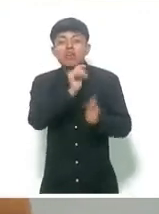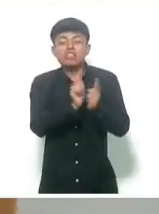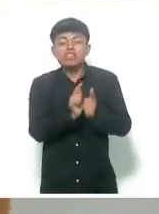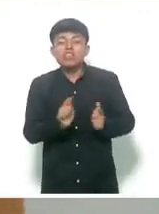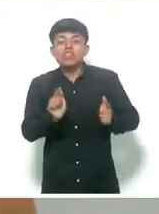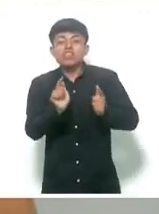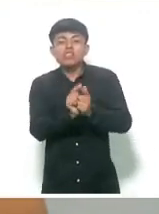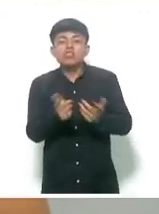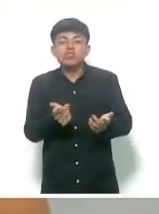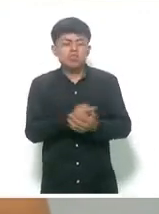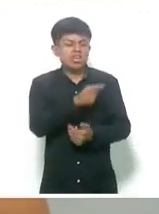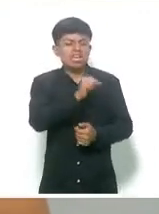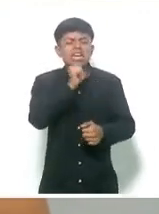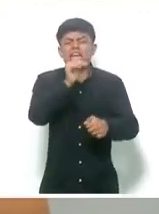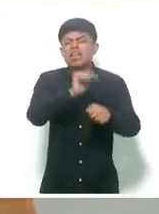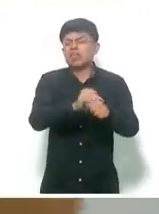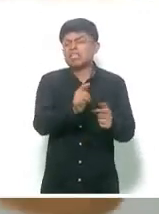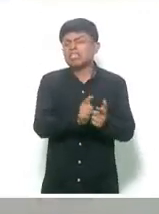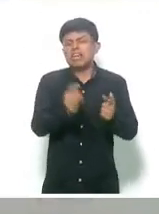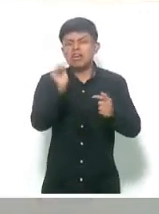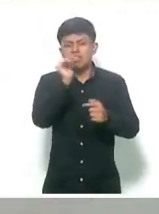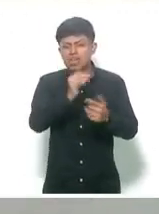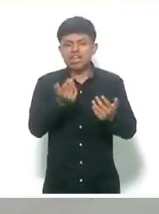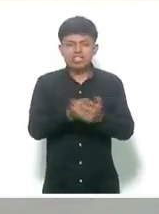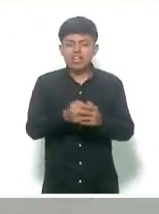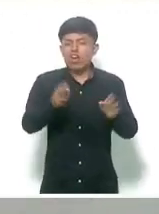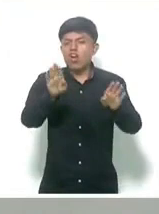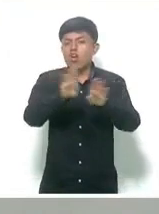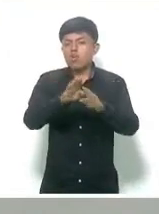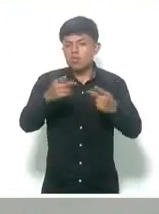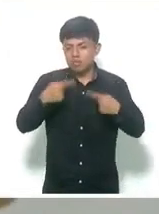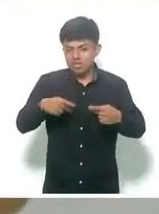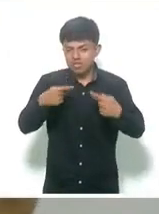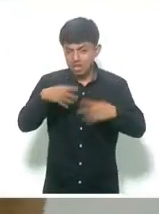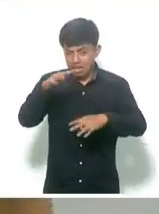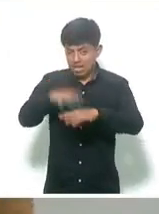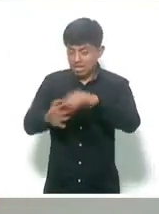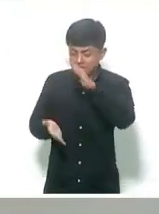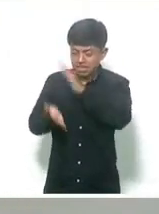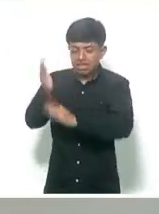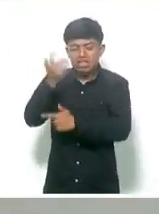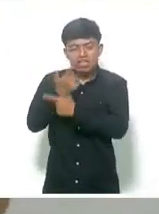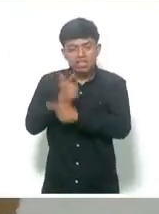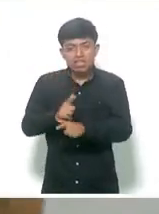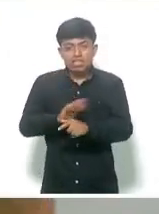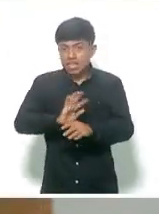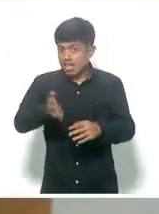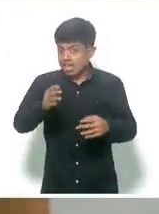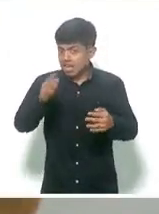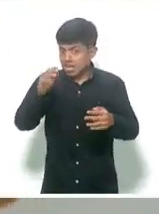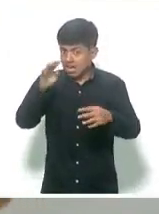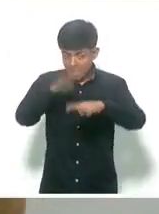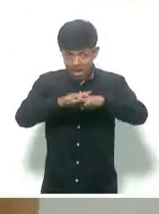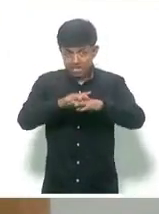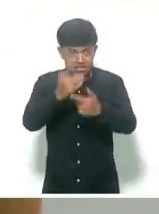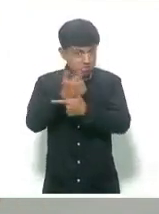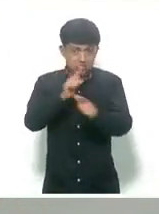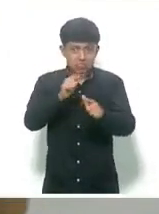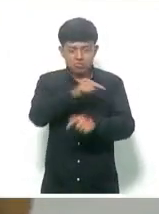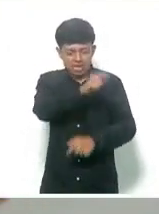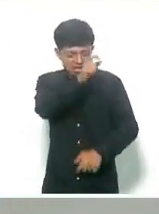organizada son grupos locales hay gente que ha salido de las prisiones y sale de la prisión Y en lugar a veces